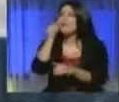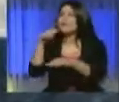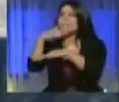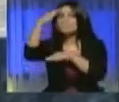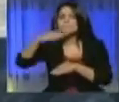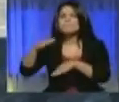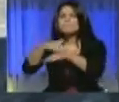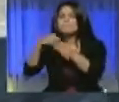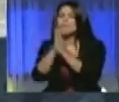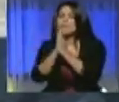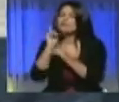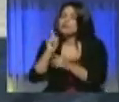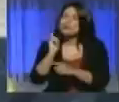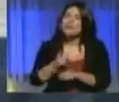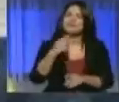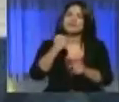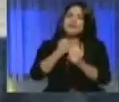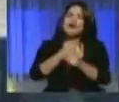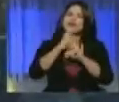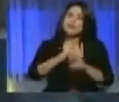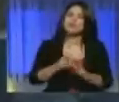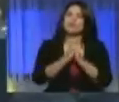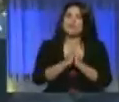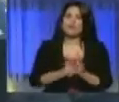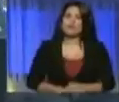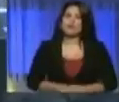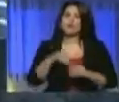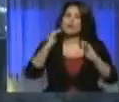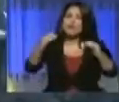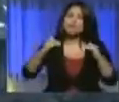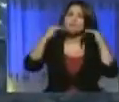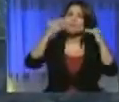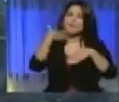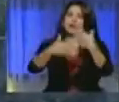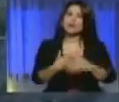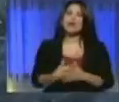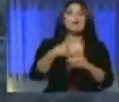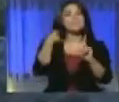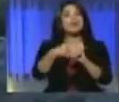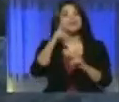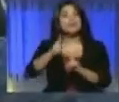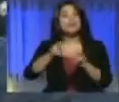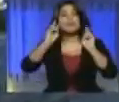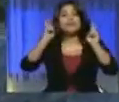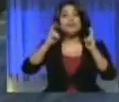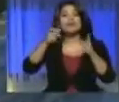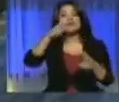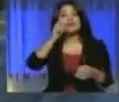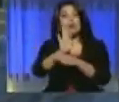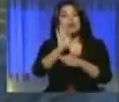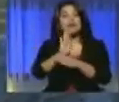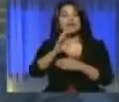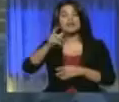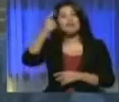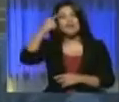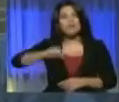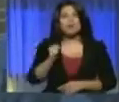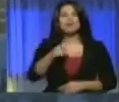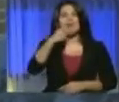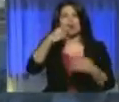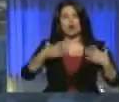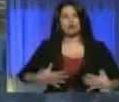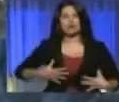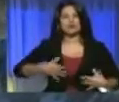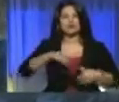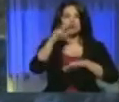avance, pero tiene que ser al máximo nivel. Y todo el concepto de seguridad de la Policía Nacional, de las policías estatales,